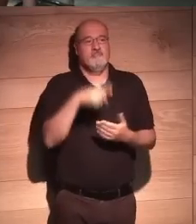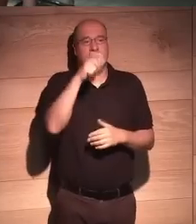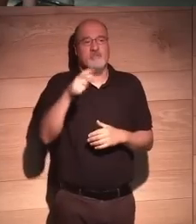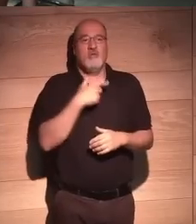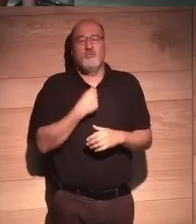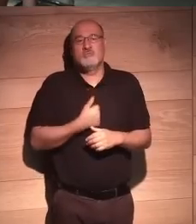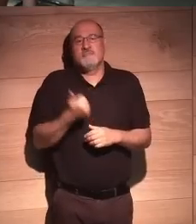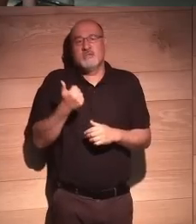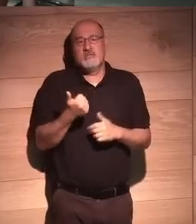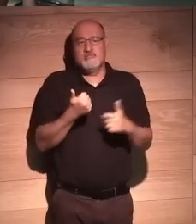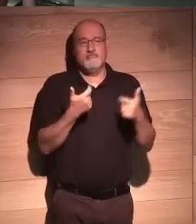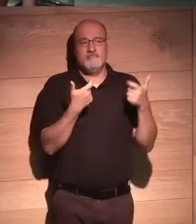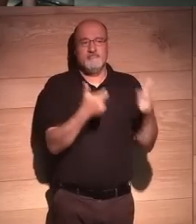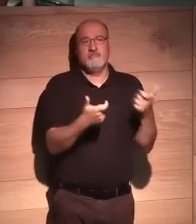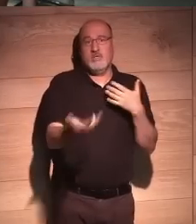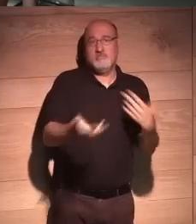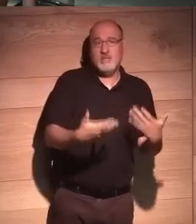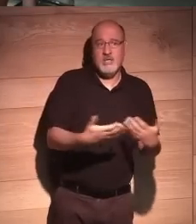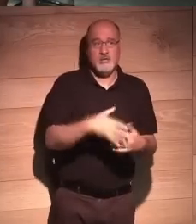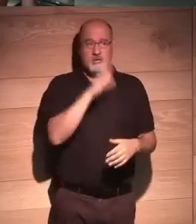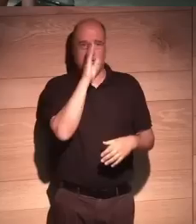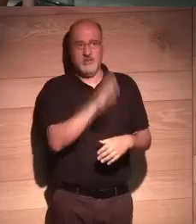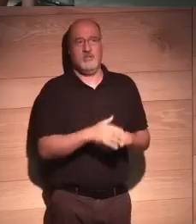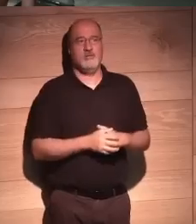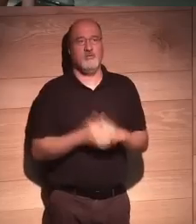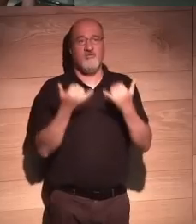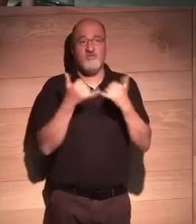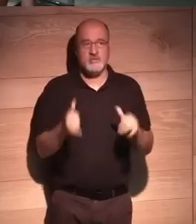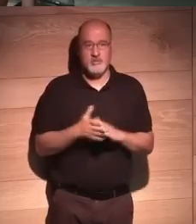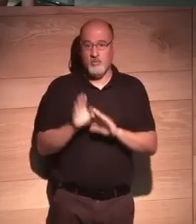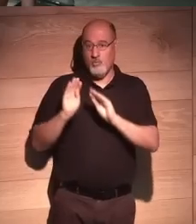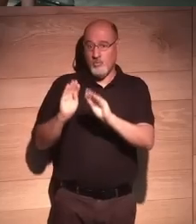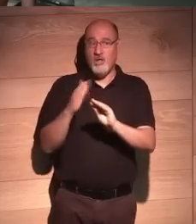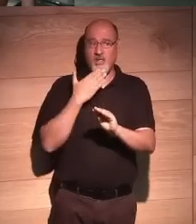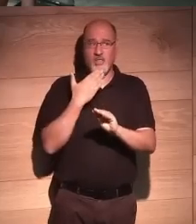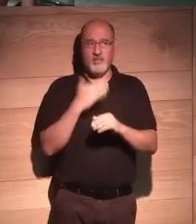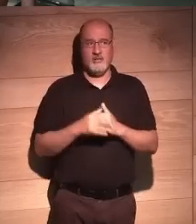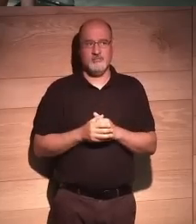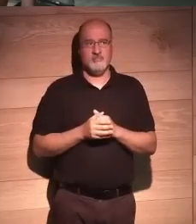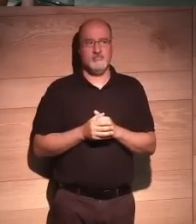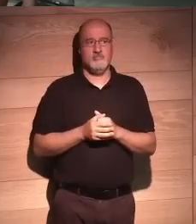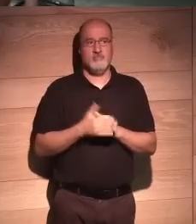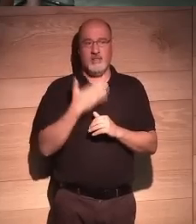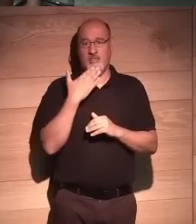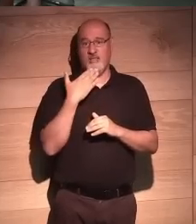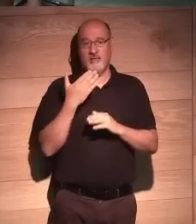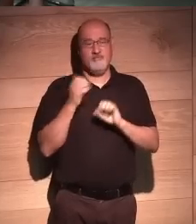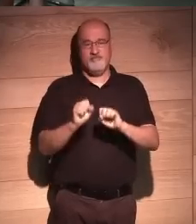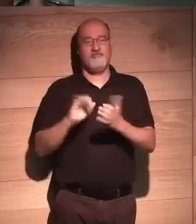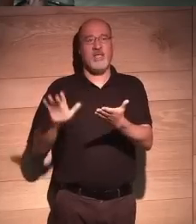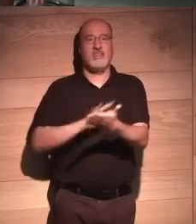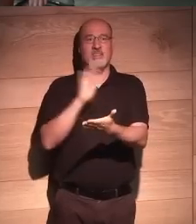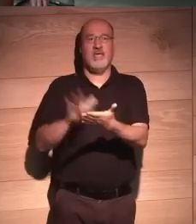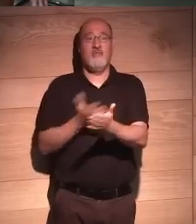gusta un cierto tipo de espectáculo. En directo, para galas. Pero vuestra edad ha dado la espalda a la tele, está mucho más cerca de la tablet que